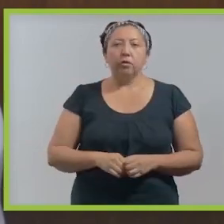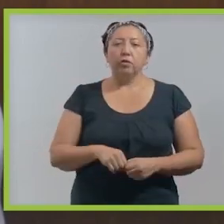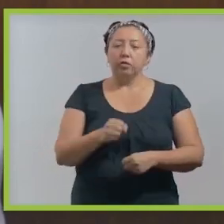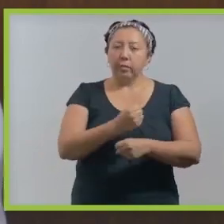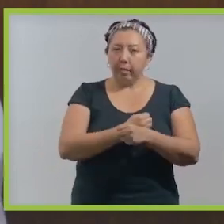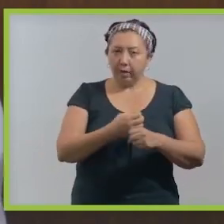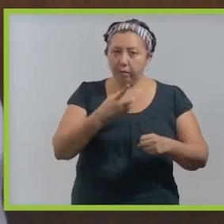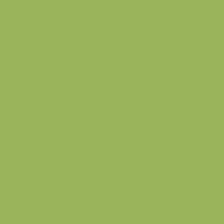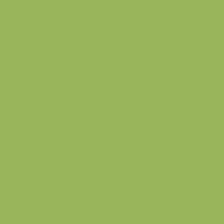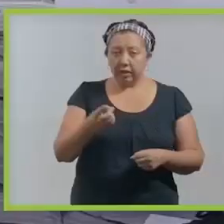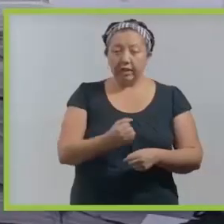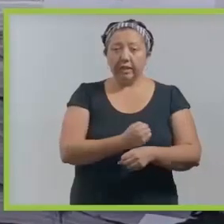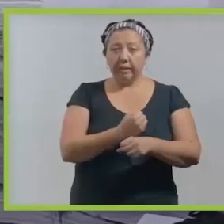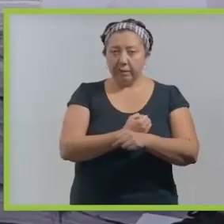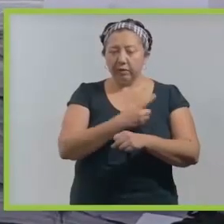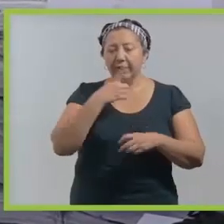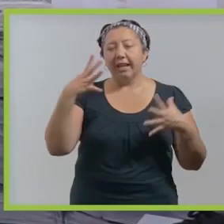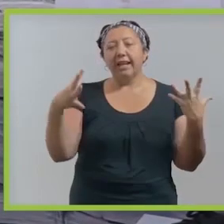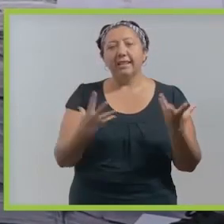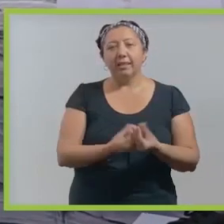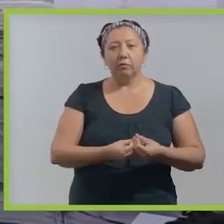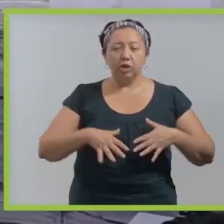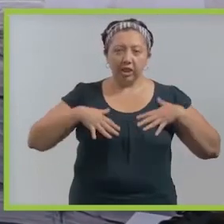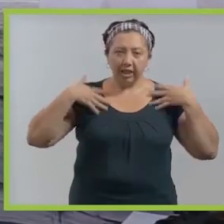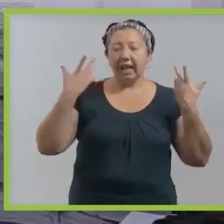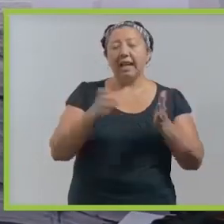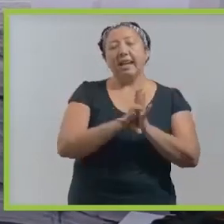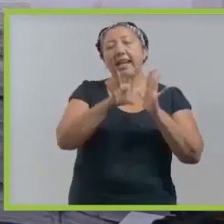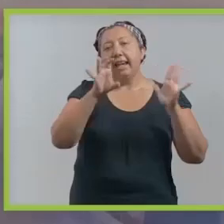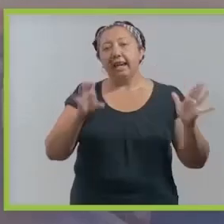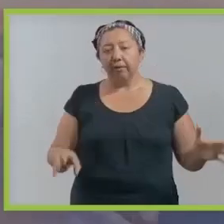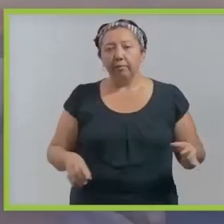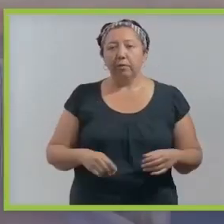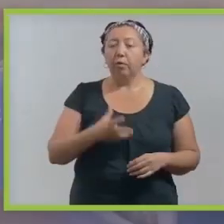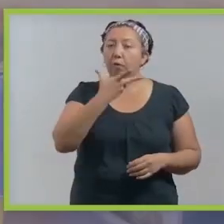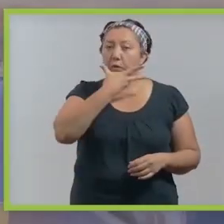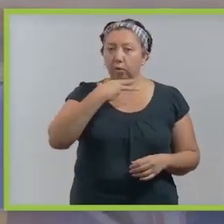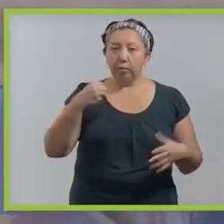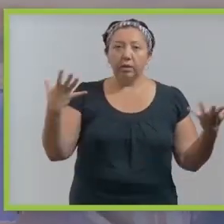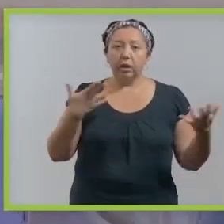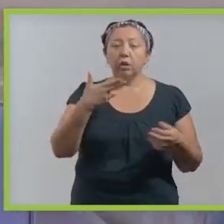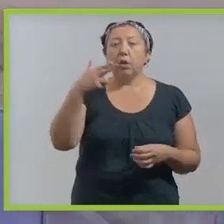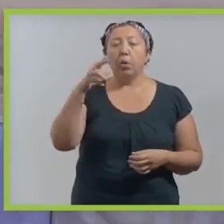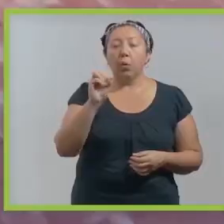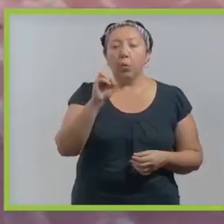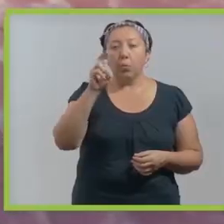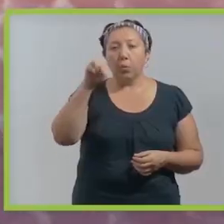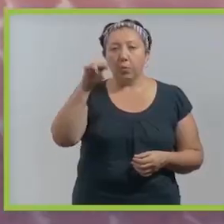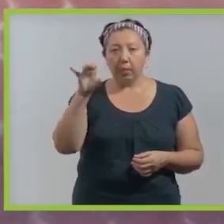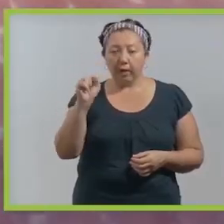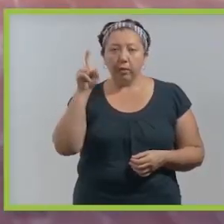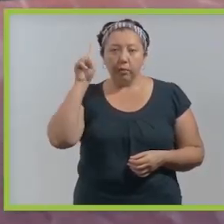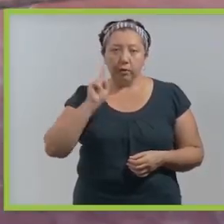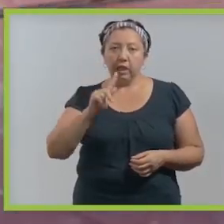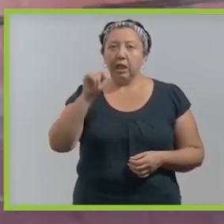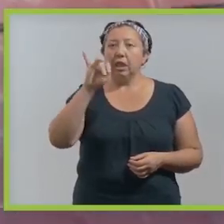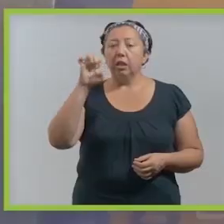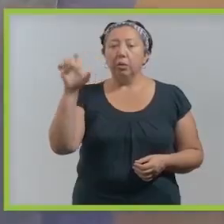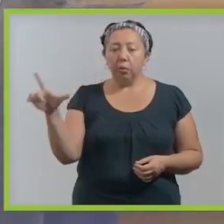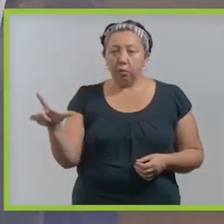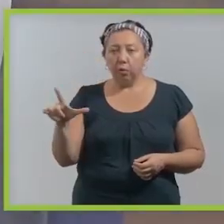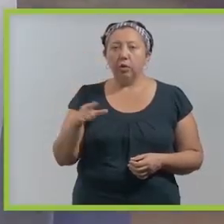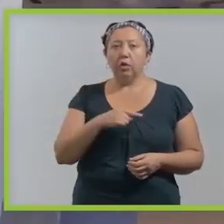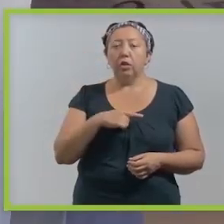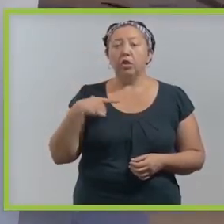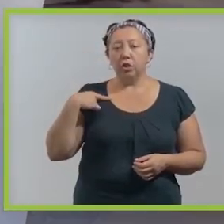los zapatos que hacemos, que entregamos, por ejemplo, los de hombres se hacen en Junucmá, los de mujer se hacen en Ticul.